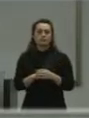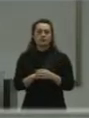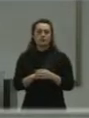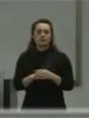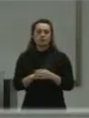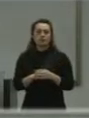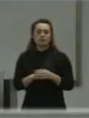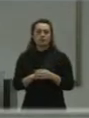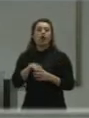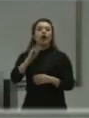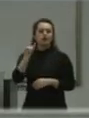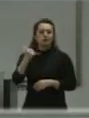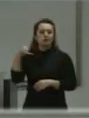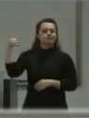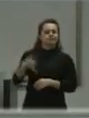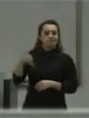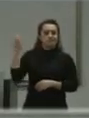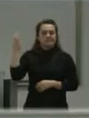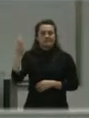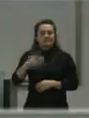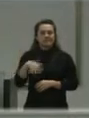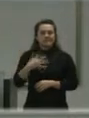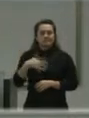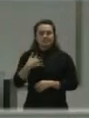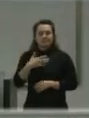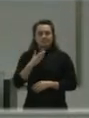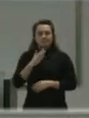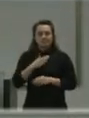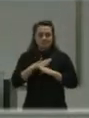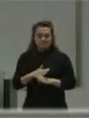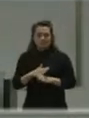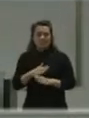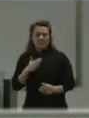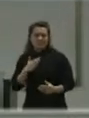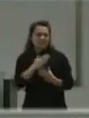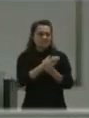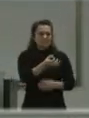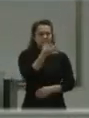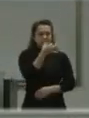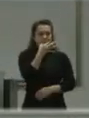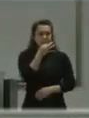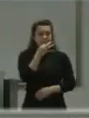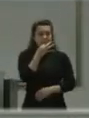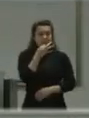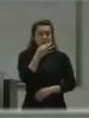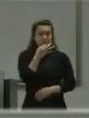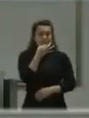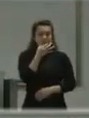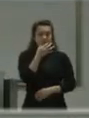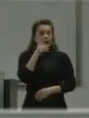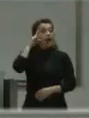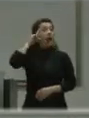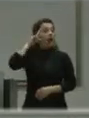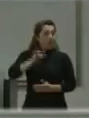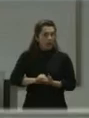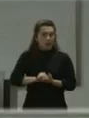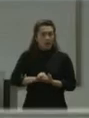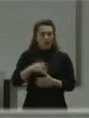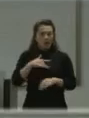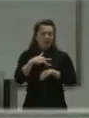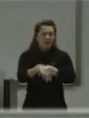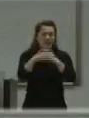presenta una violación sexual acudir a un método anticonceptivo que se tenga la creencia que es